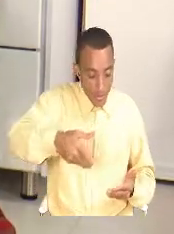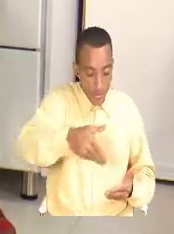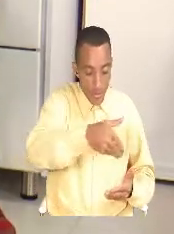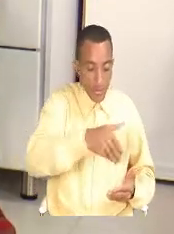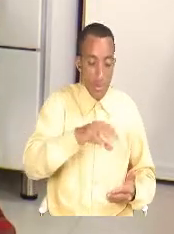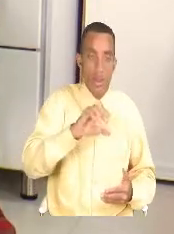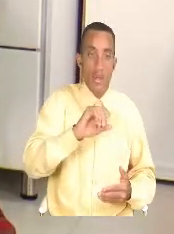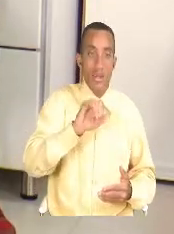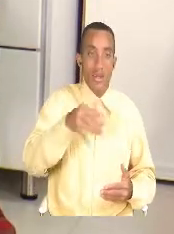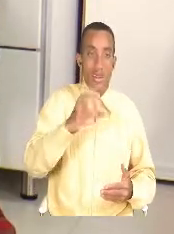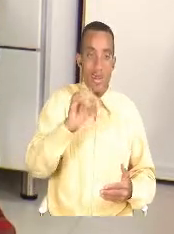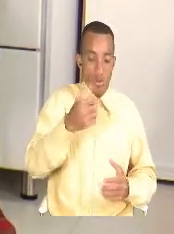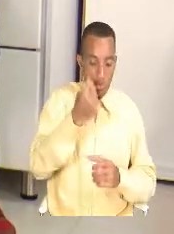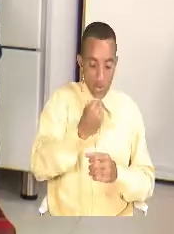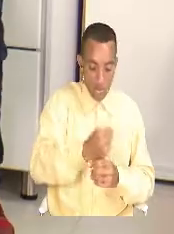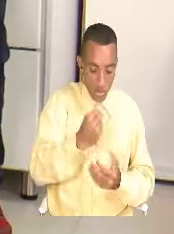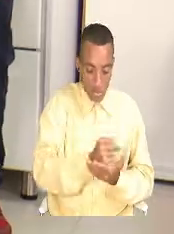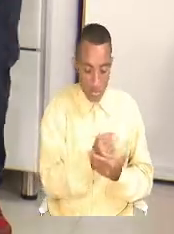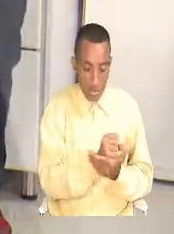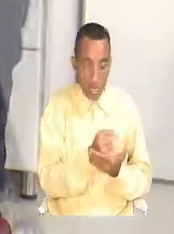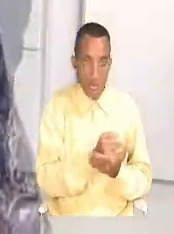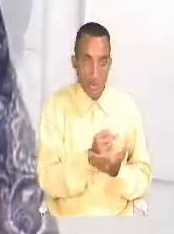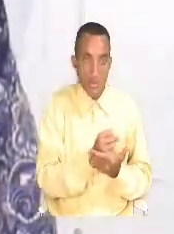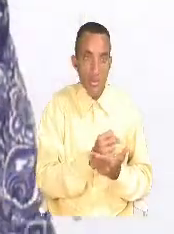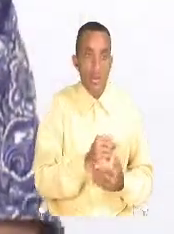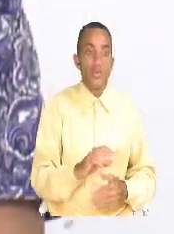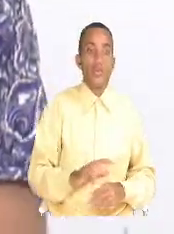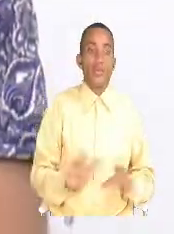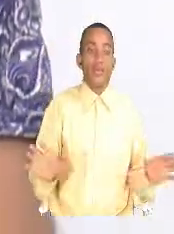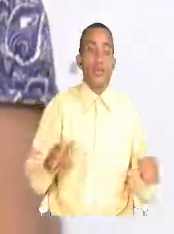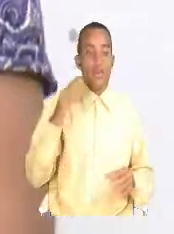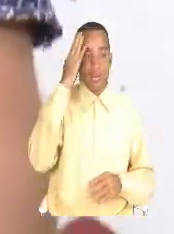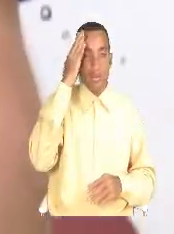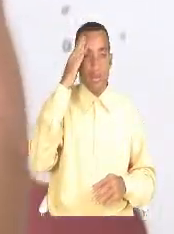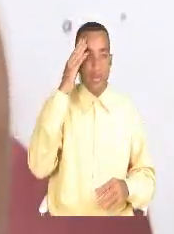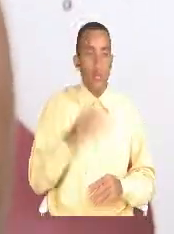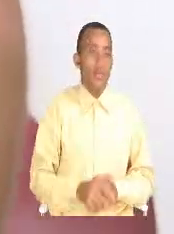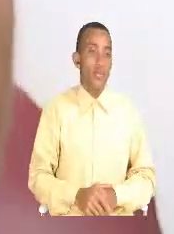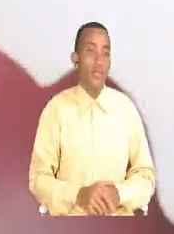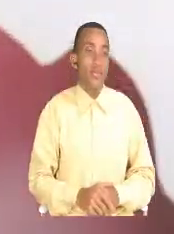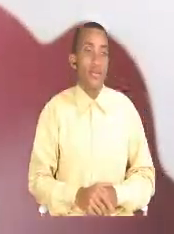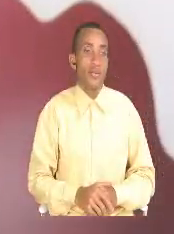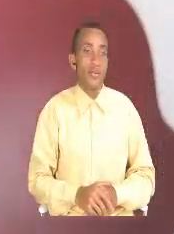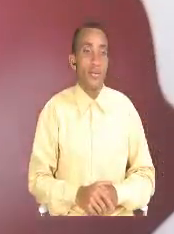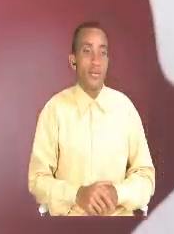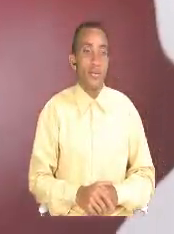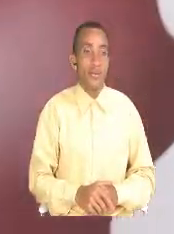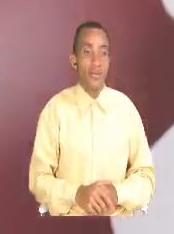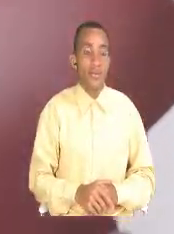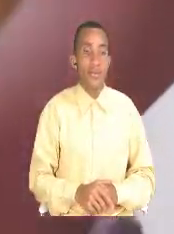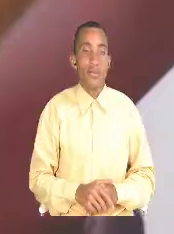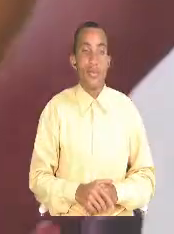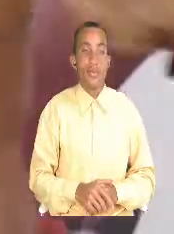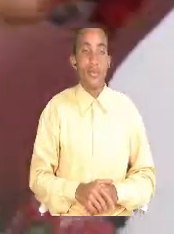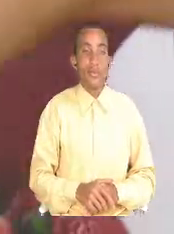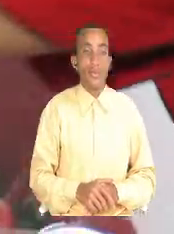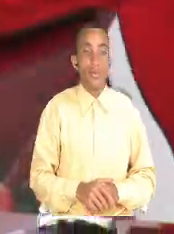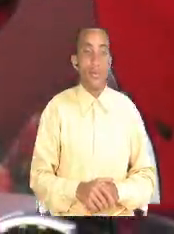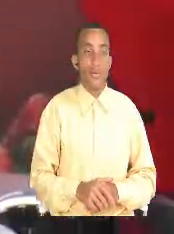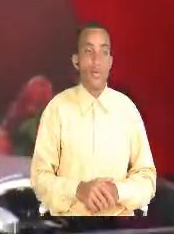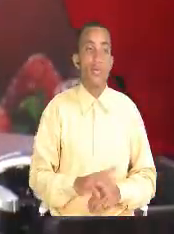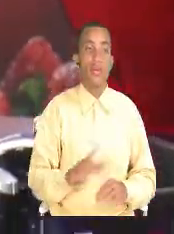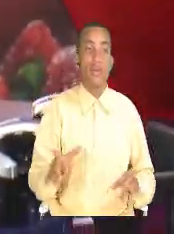arroz compuesto. Entonces como ustedes pueden ver en casa, ya esto está cogiendo. No sé si adicionamos